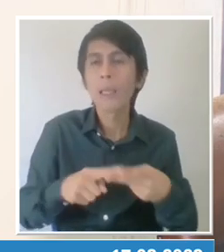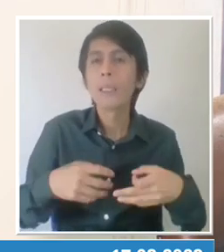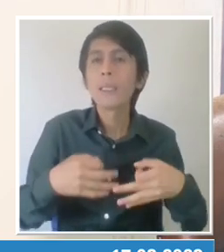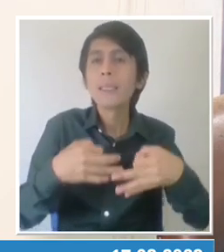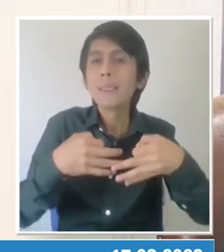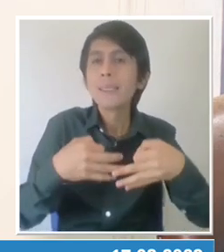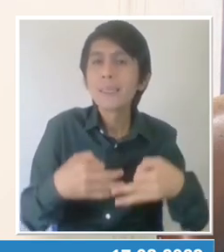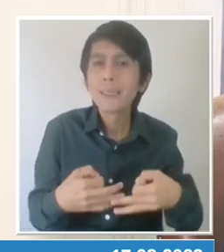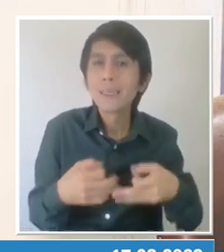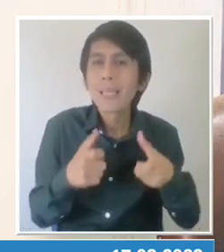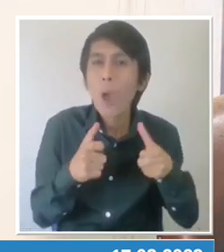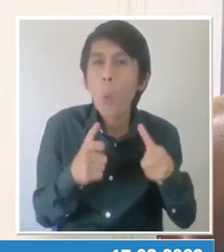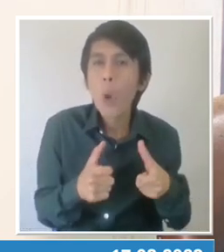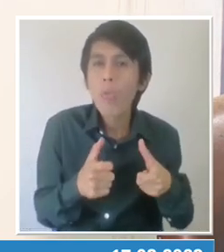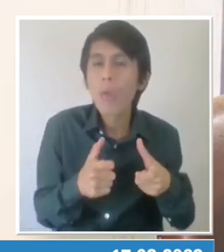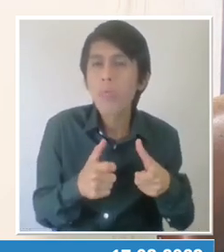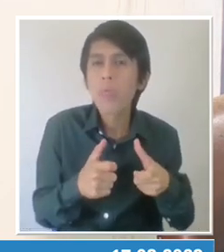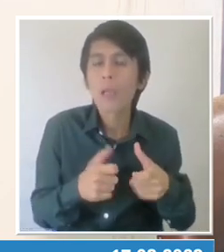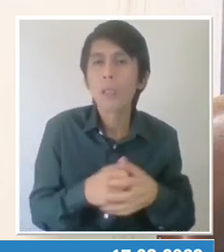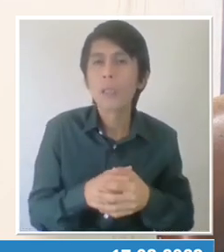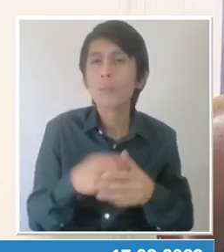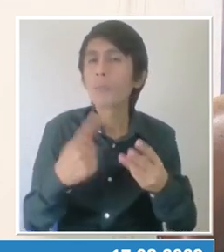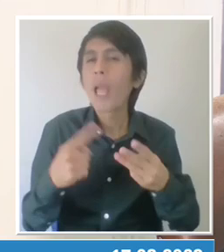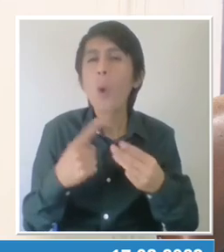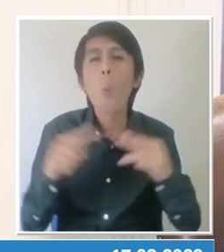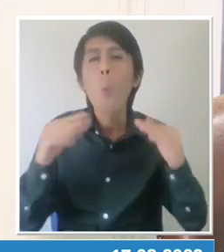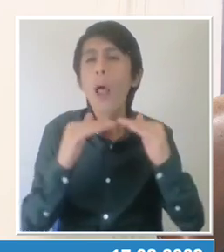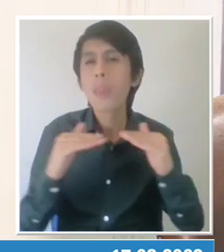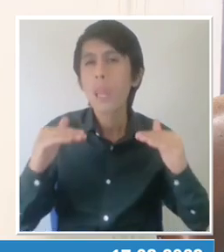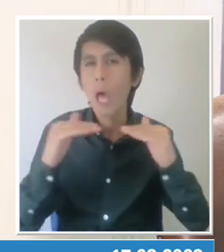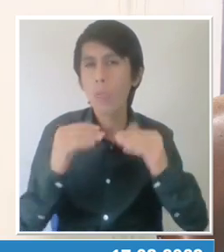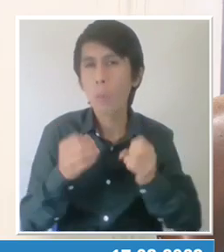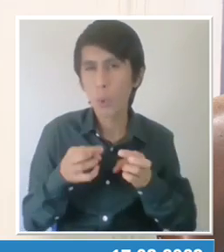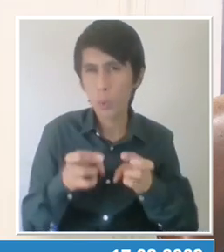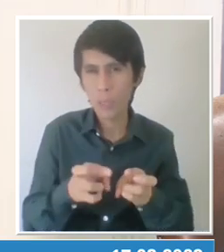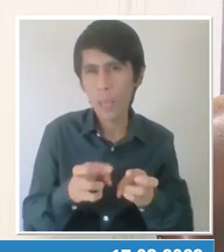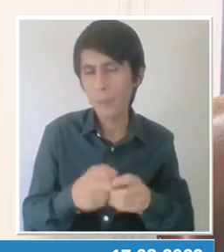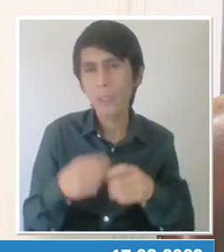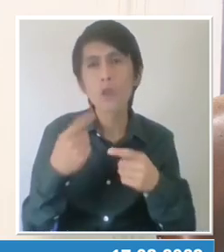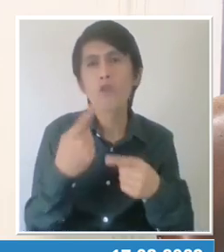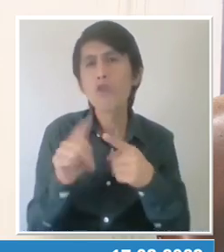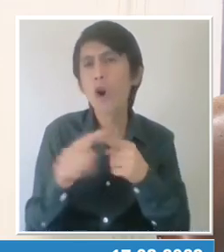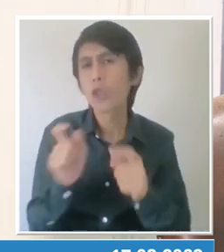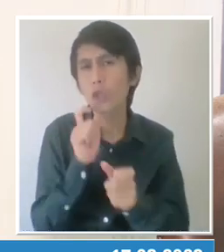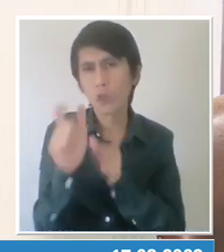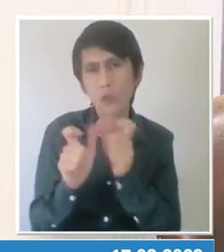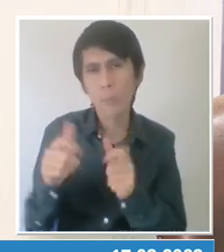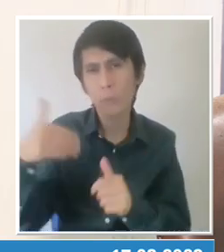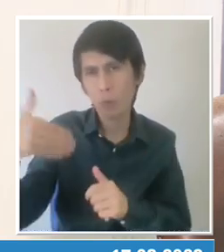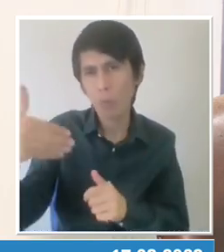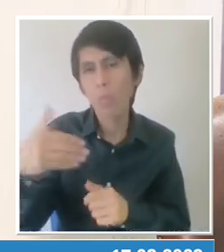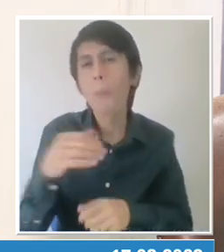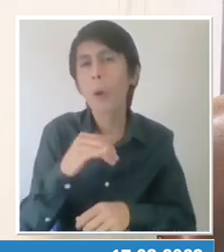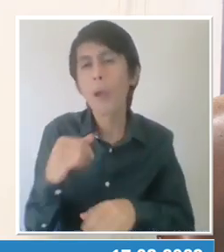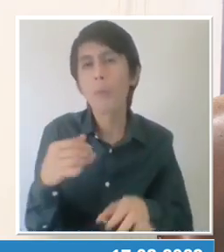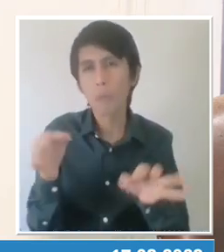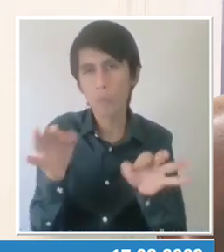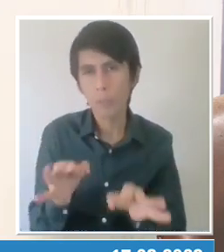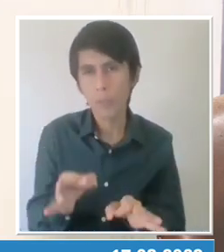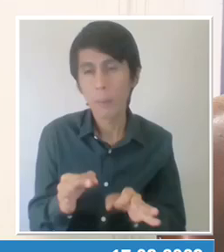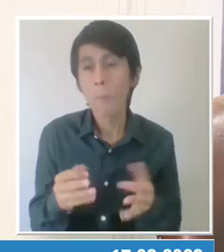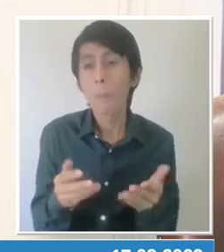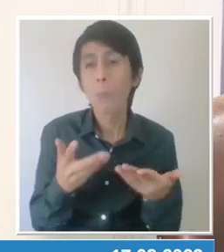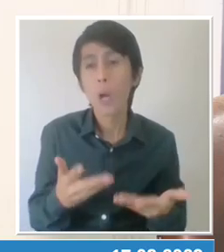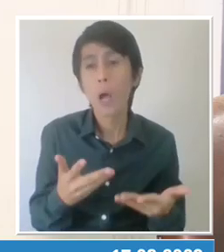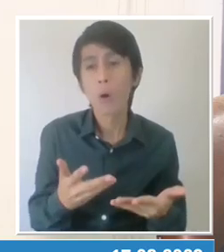la igualdad de oportunidades y otros conceptos que, si ustedes quieren, más adelante yo puedo entrar a desarrollar, pero que ahora prefiero